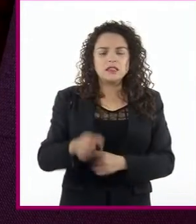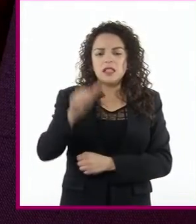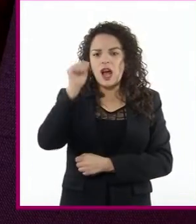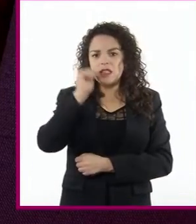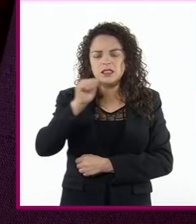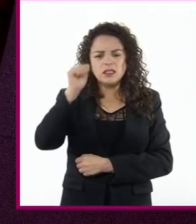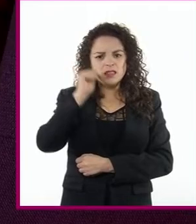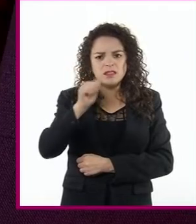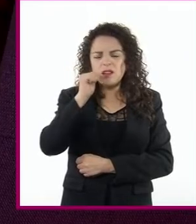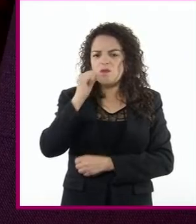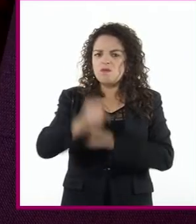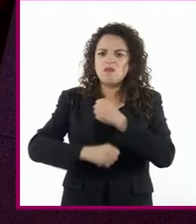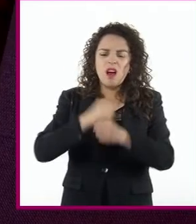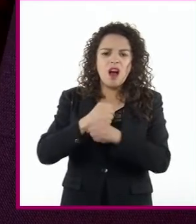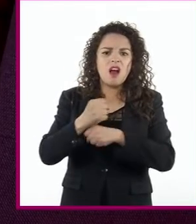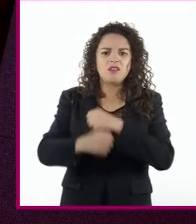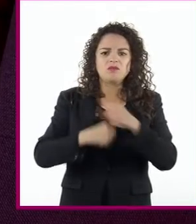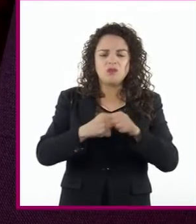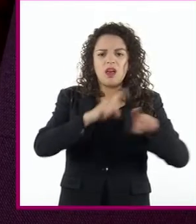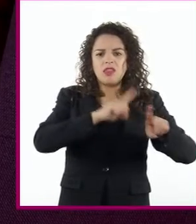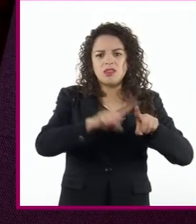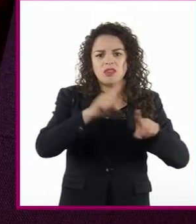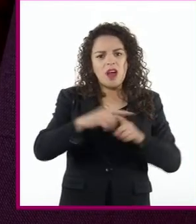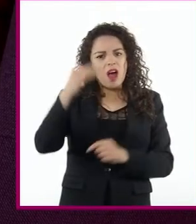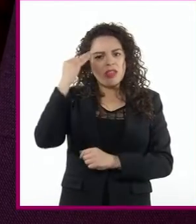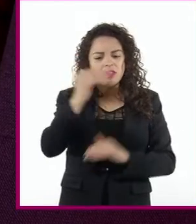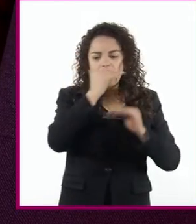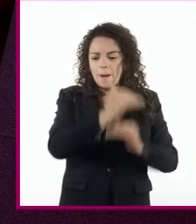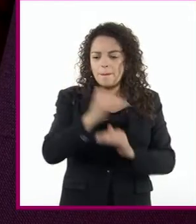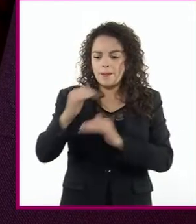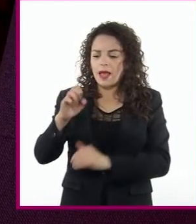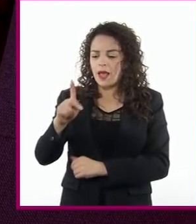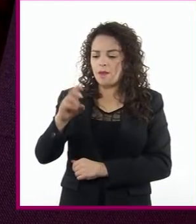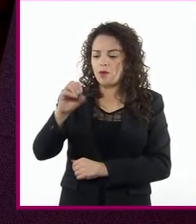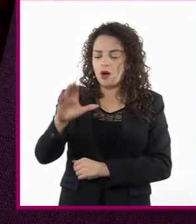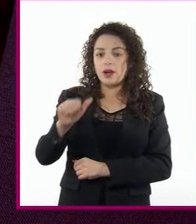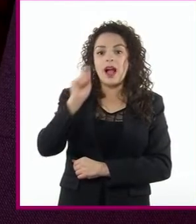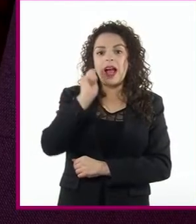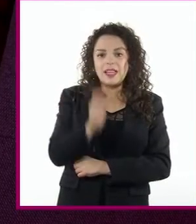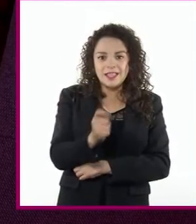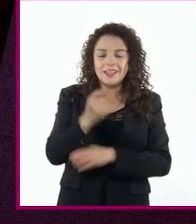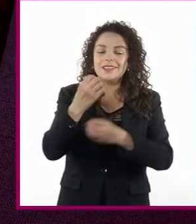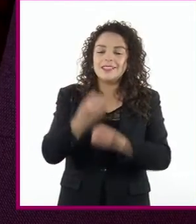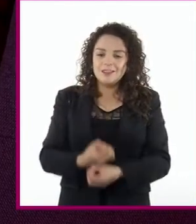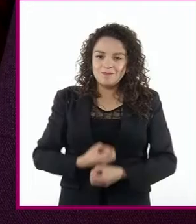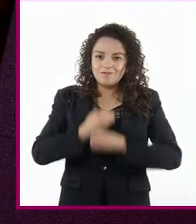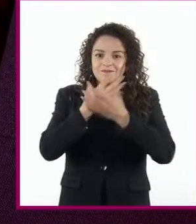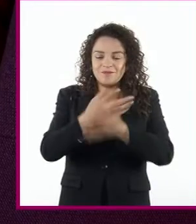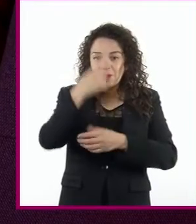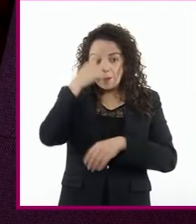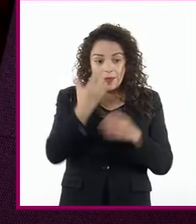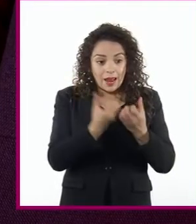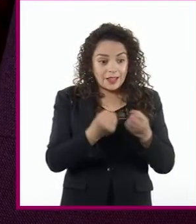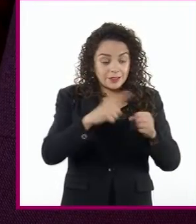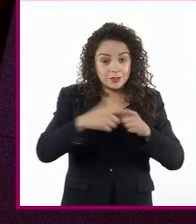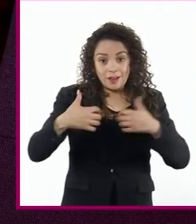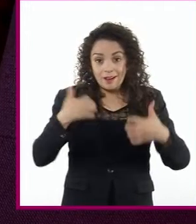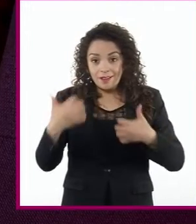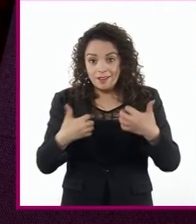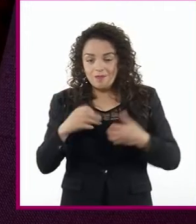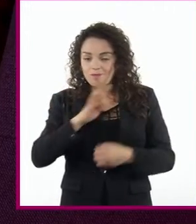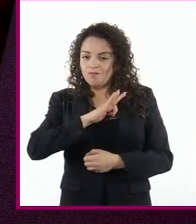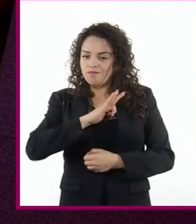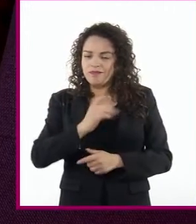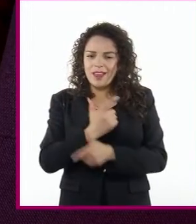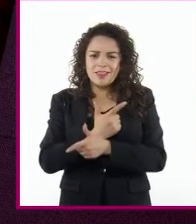las épocas, cumpliendo con su delicada misión liberadora de la ansiedad social bajo la